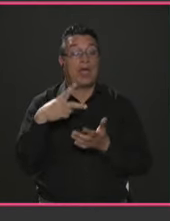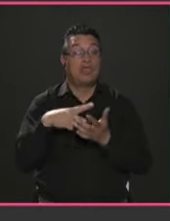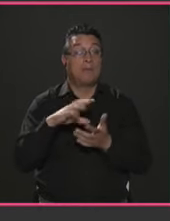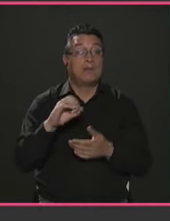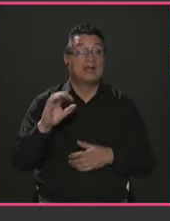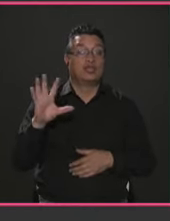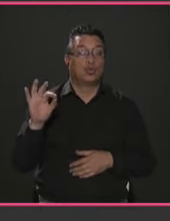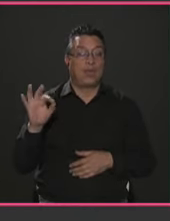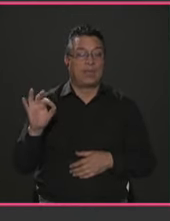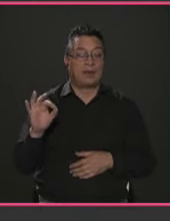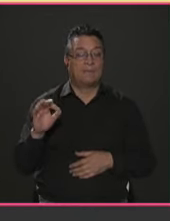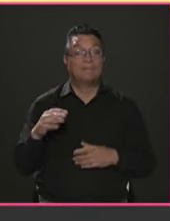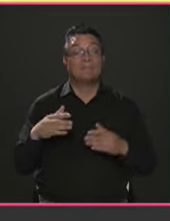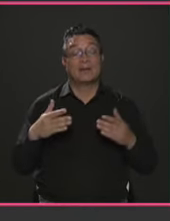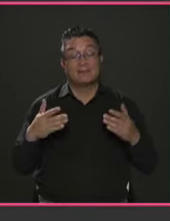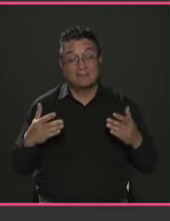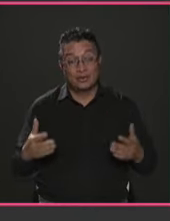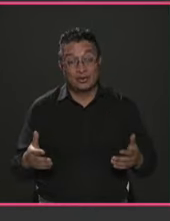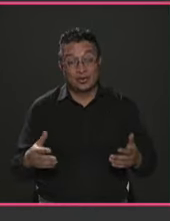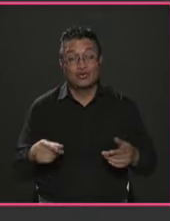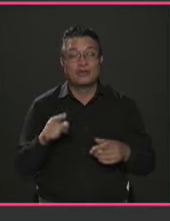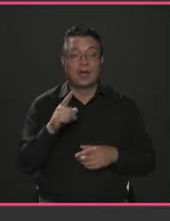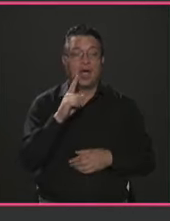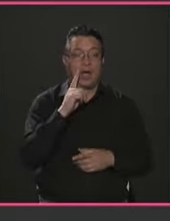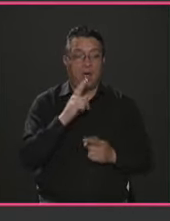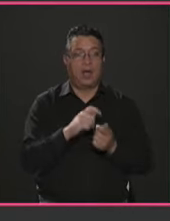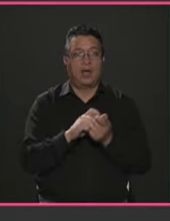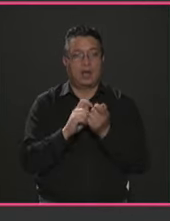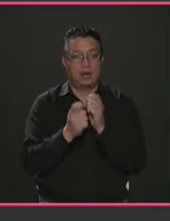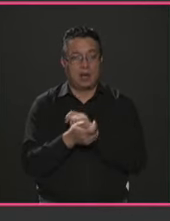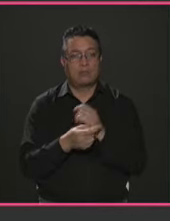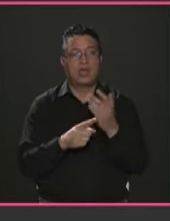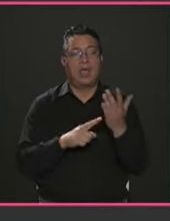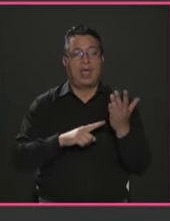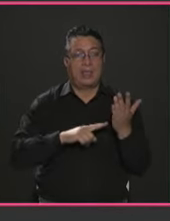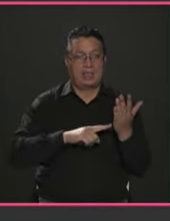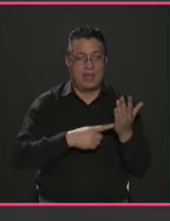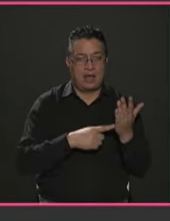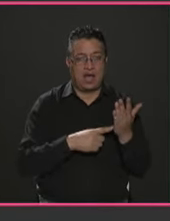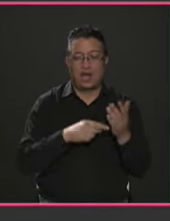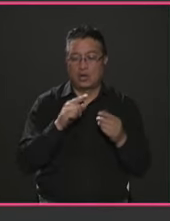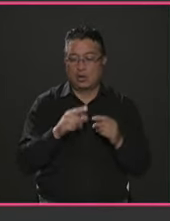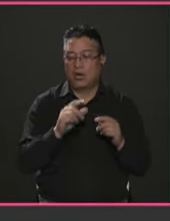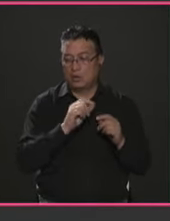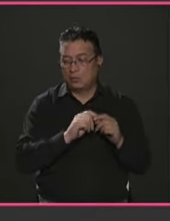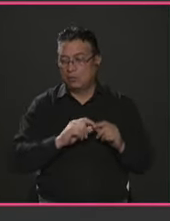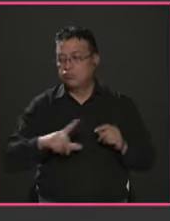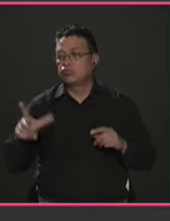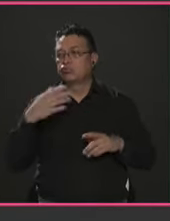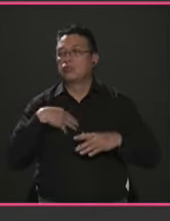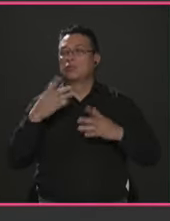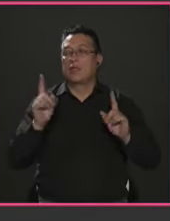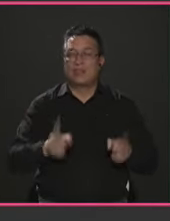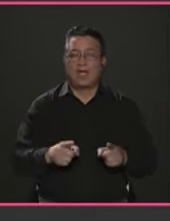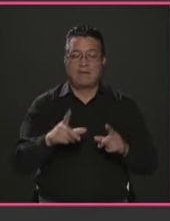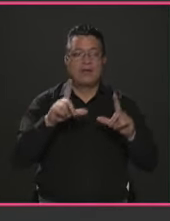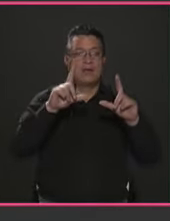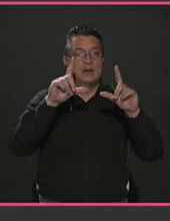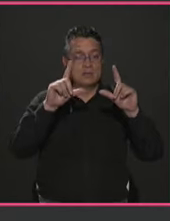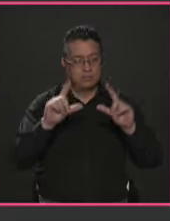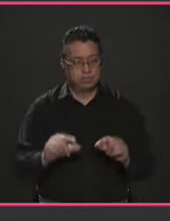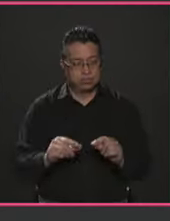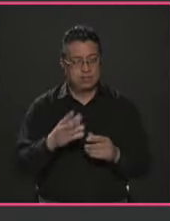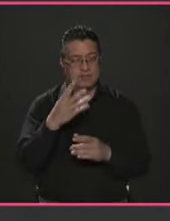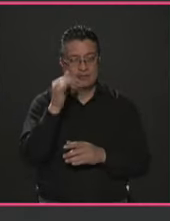2050 entonces hay un cambio tecnológico y un imperativo de descarbonización que